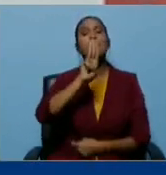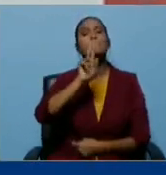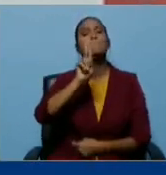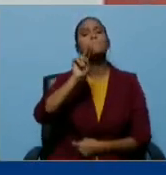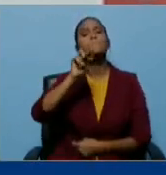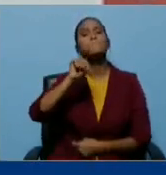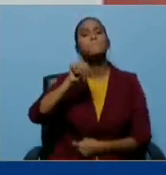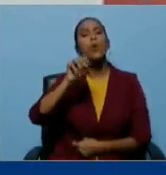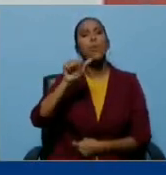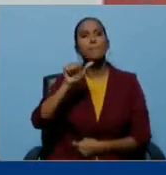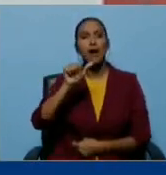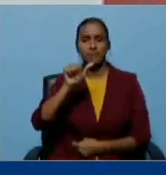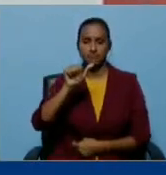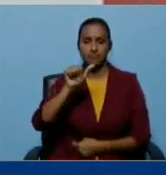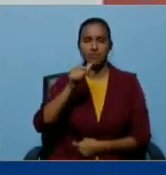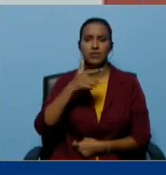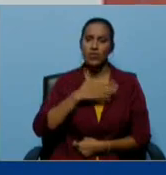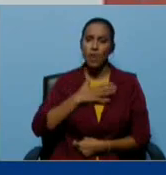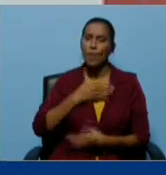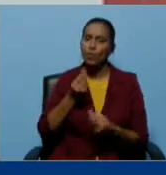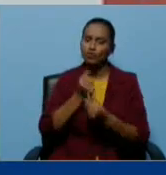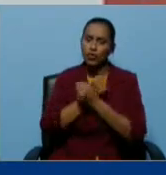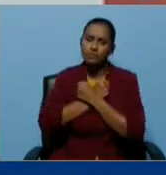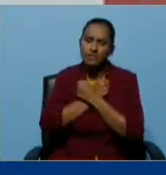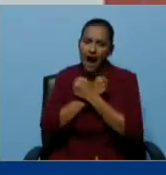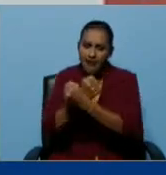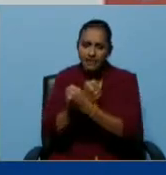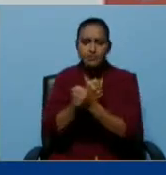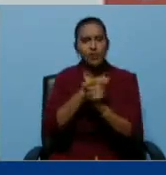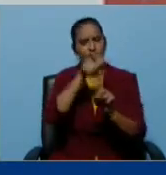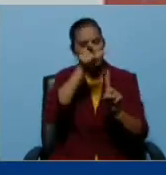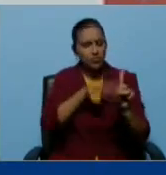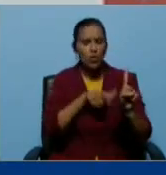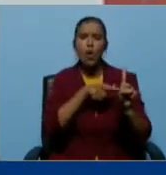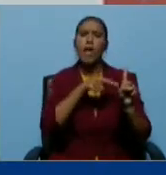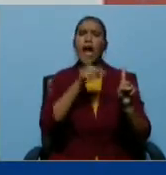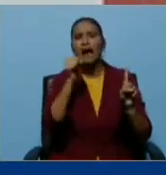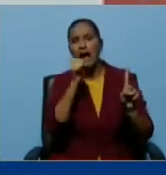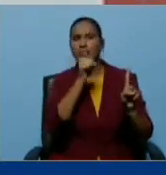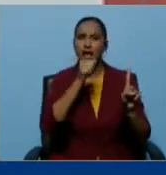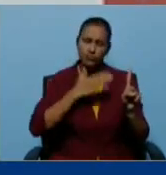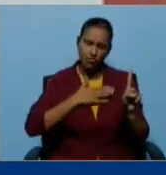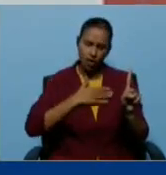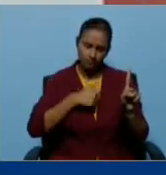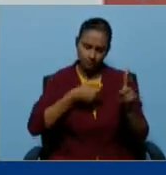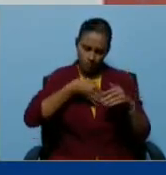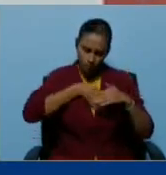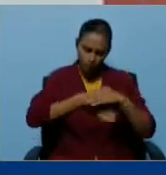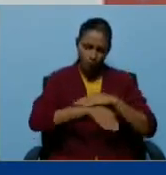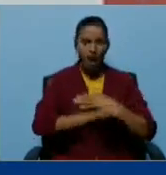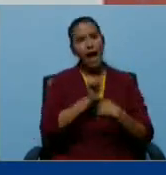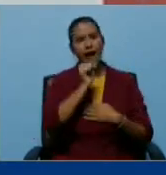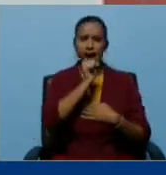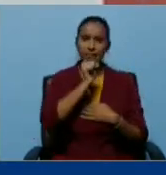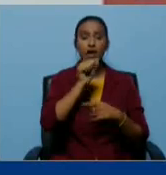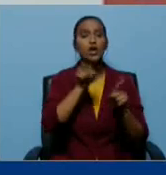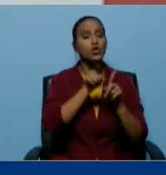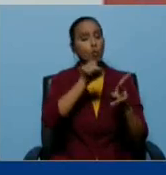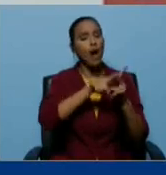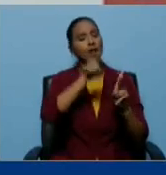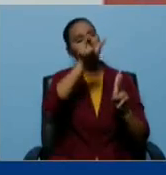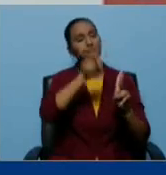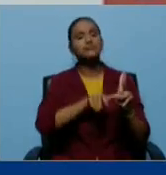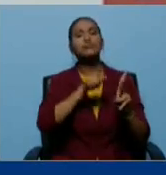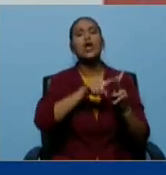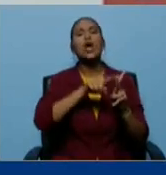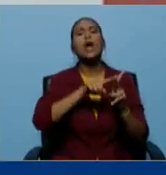Pero el cariño que yo le tengo y le guardo, se lo guardo. Igual a Rubén Blades. Son